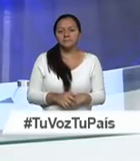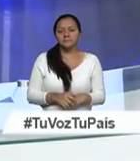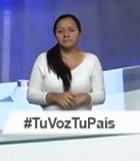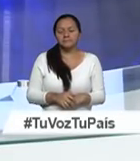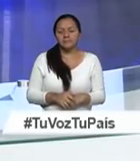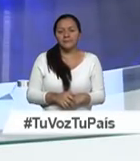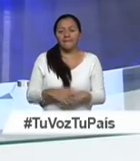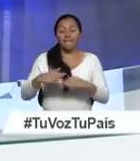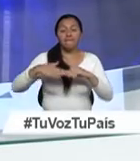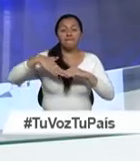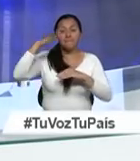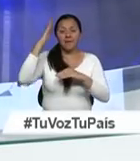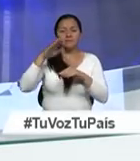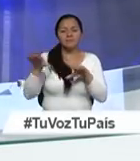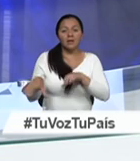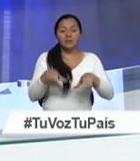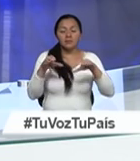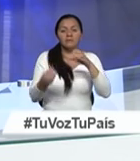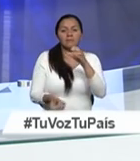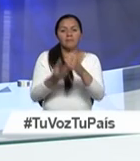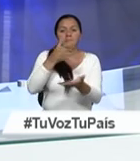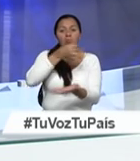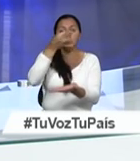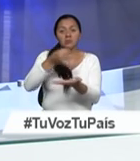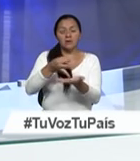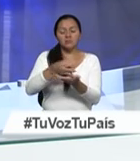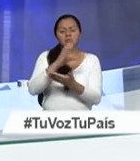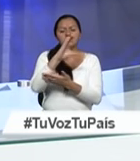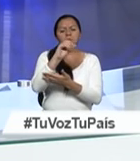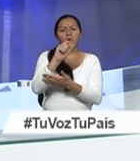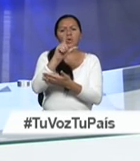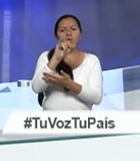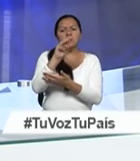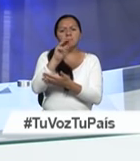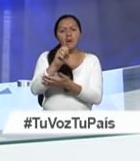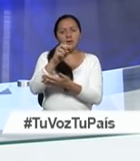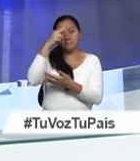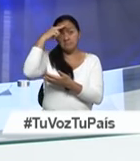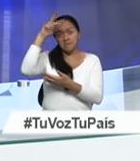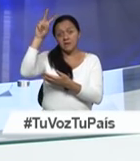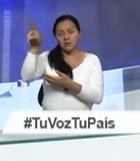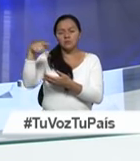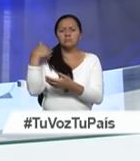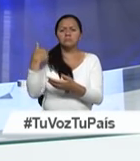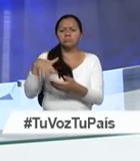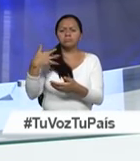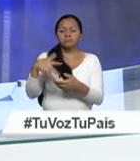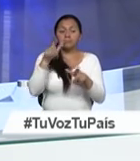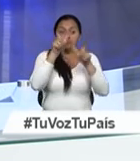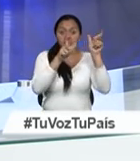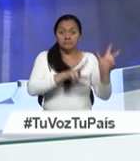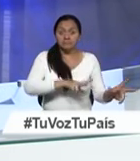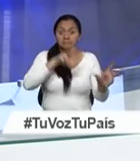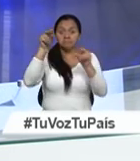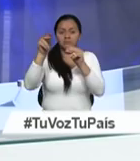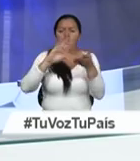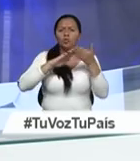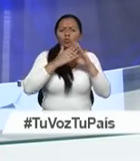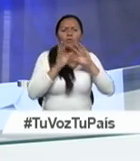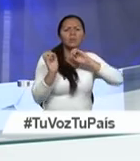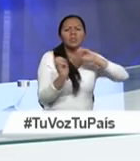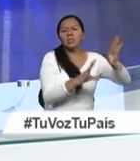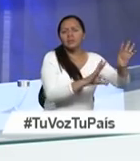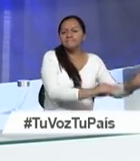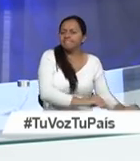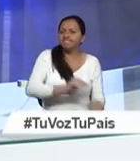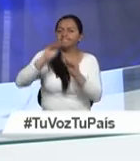El aumento de la actividad del volcán de Colima en el oeste de México ha obligado a la evacuación de cientos de habitantes de comunidades ubicadas